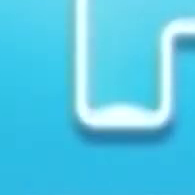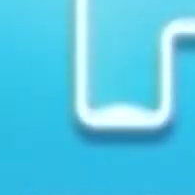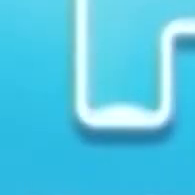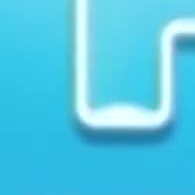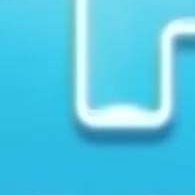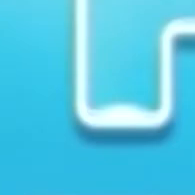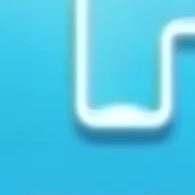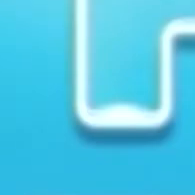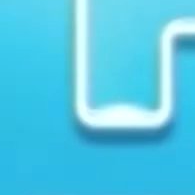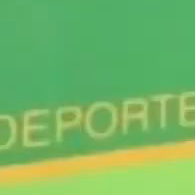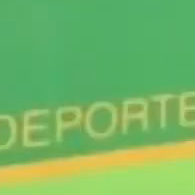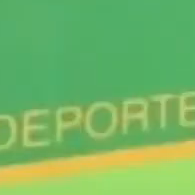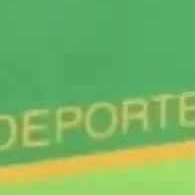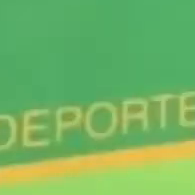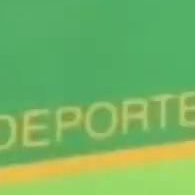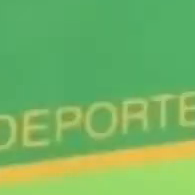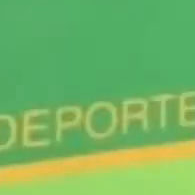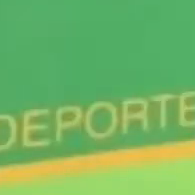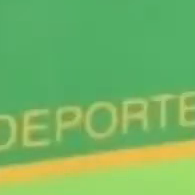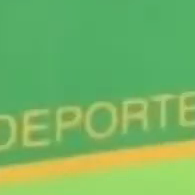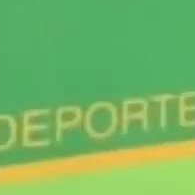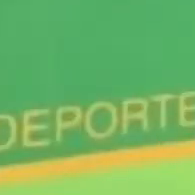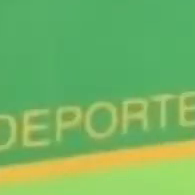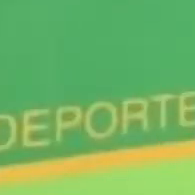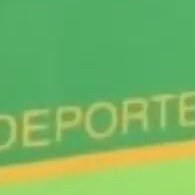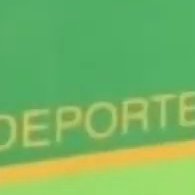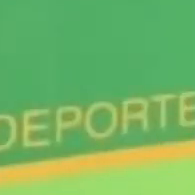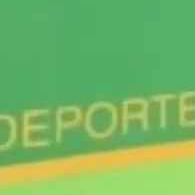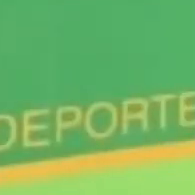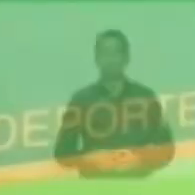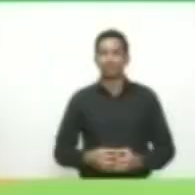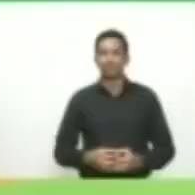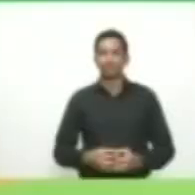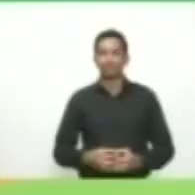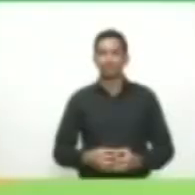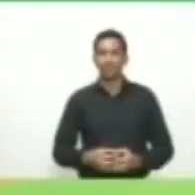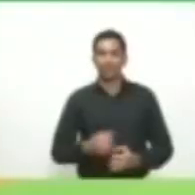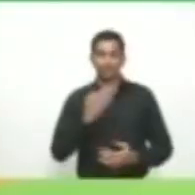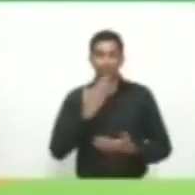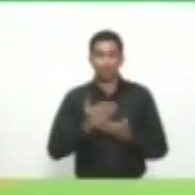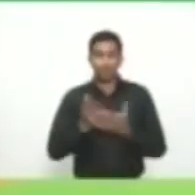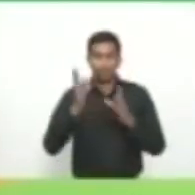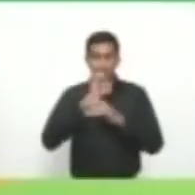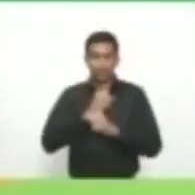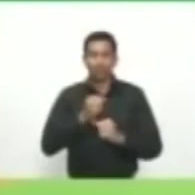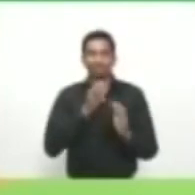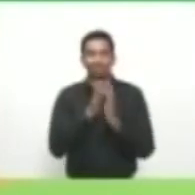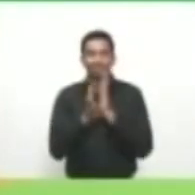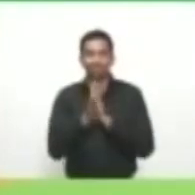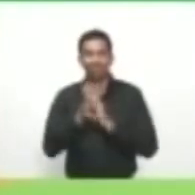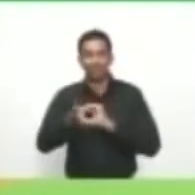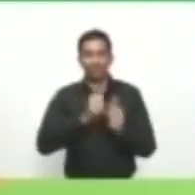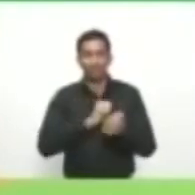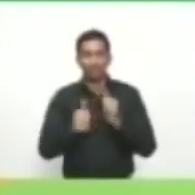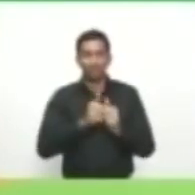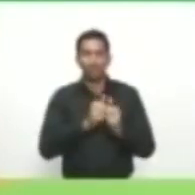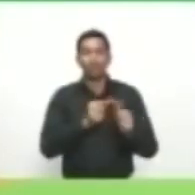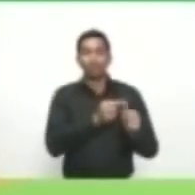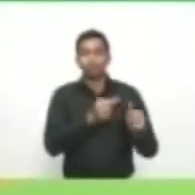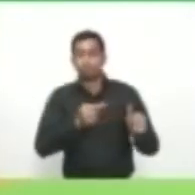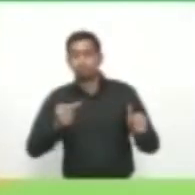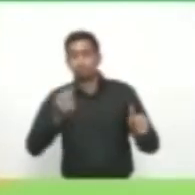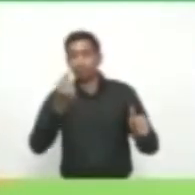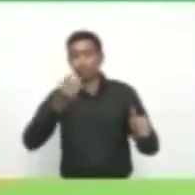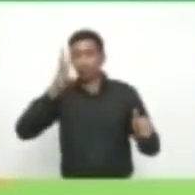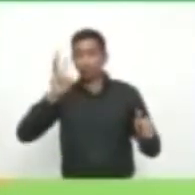Movistar. Muy buenas noches, bienvenidos a la información deportiva. La etapa 18 del Giro de Italia no movió el podio